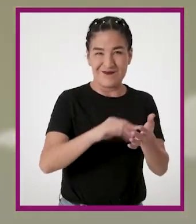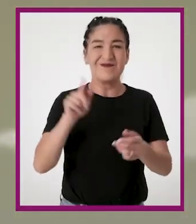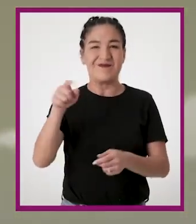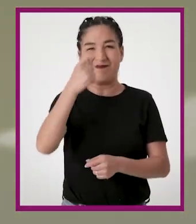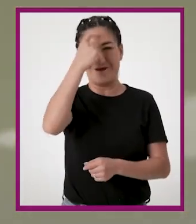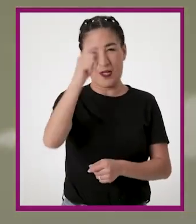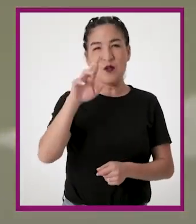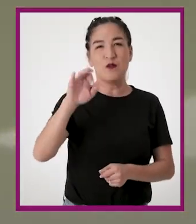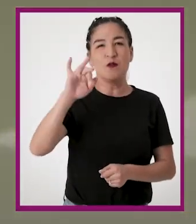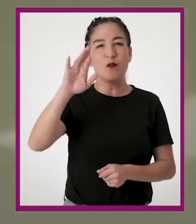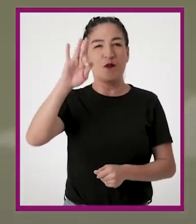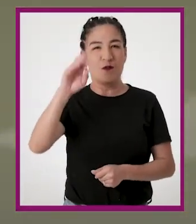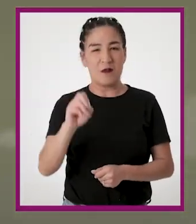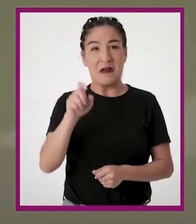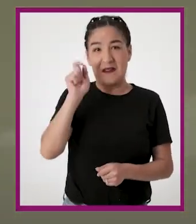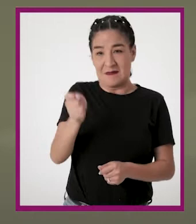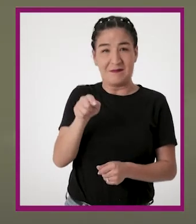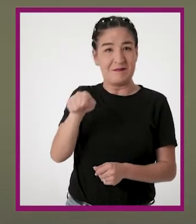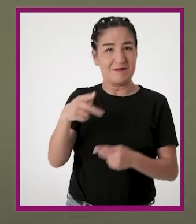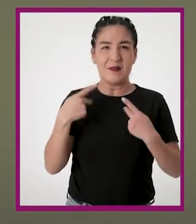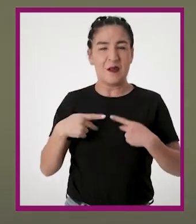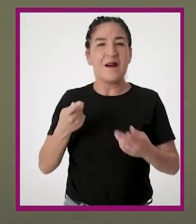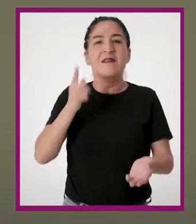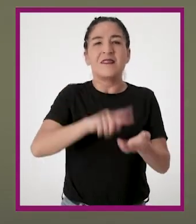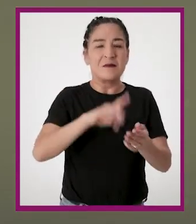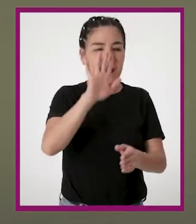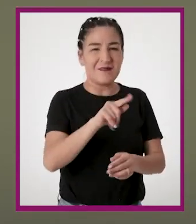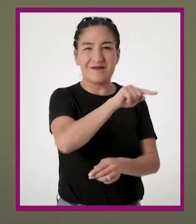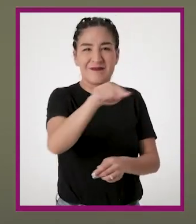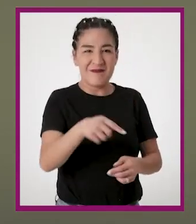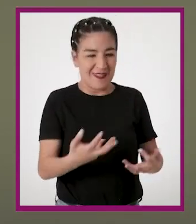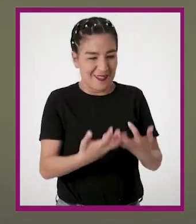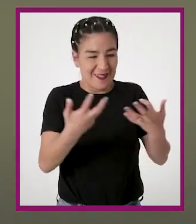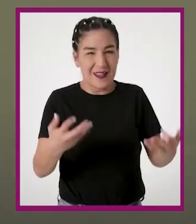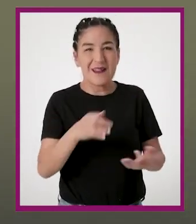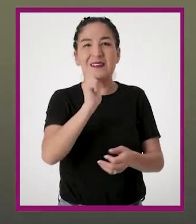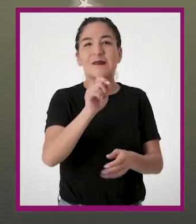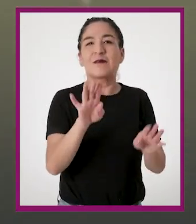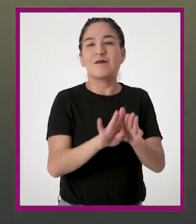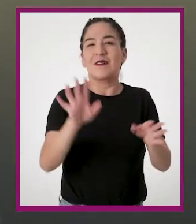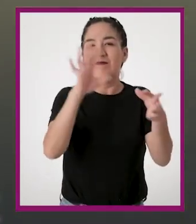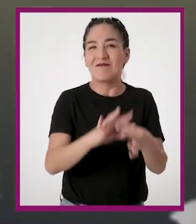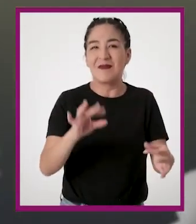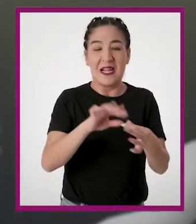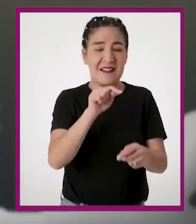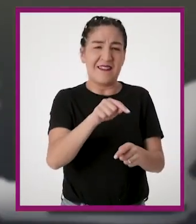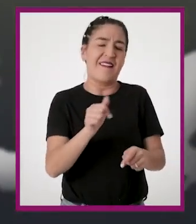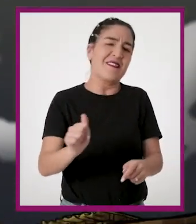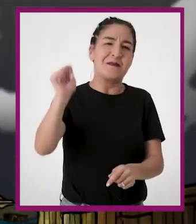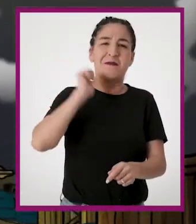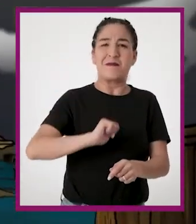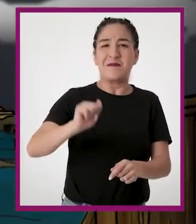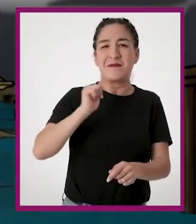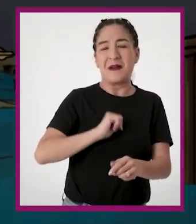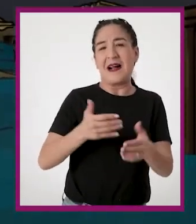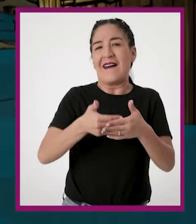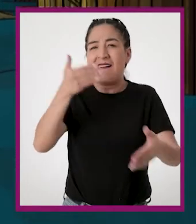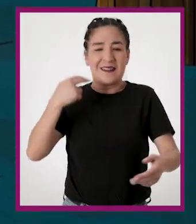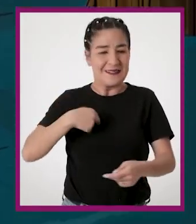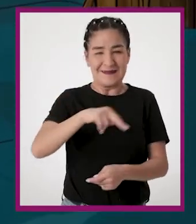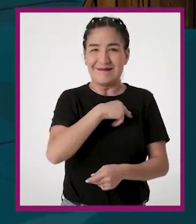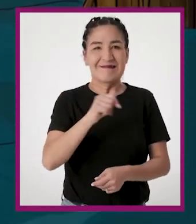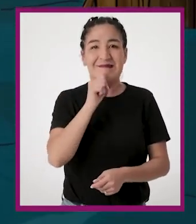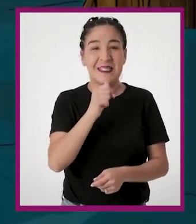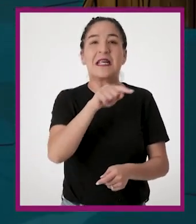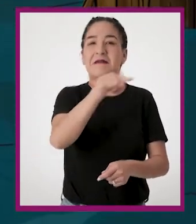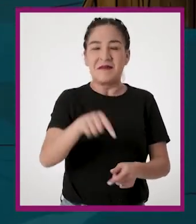En los textos de Rulfo, quien pareciera hablar no es él, sino la tierra que ha estado aquí mucho antes que